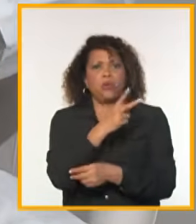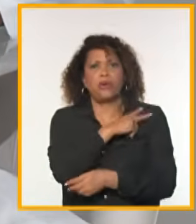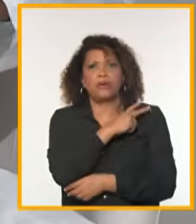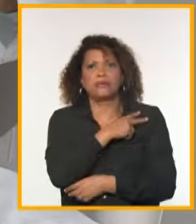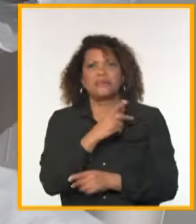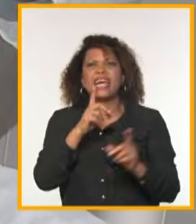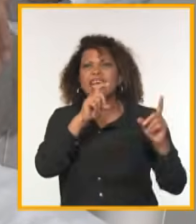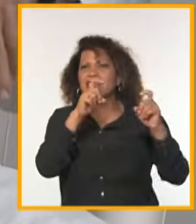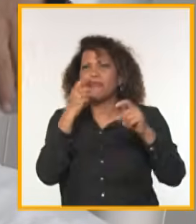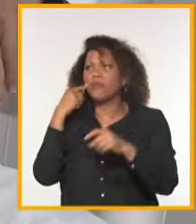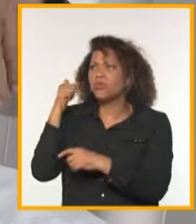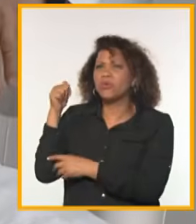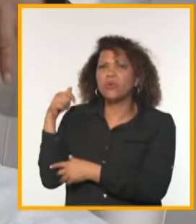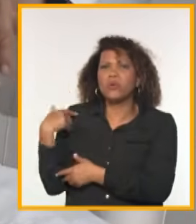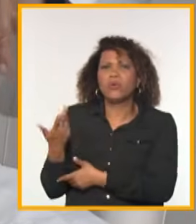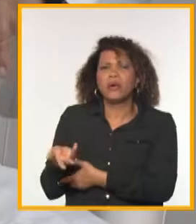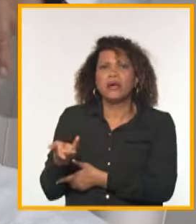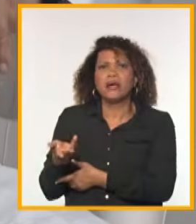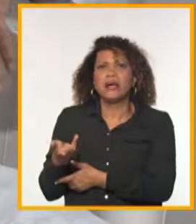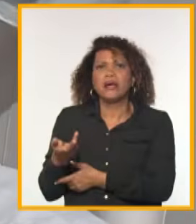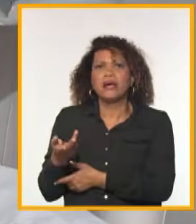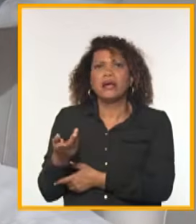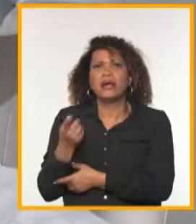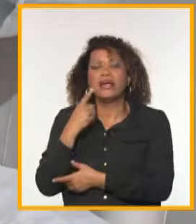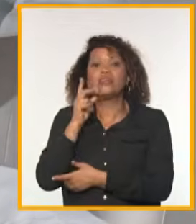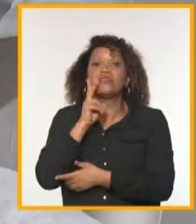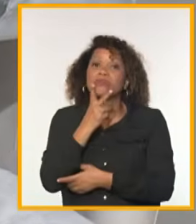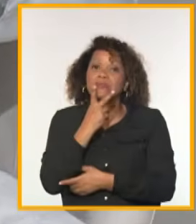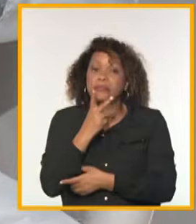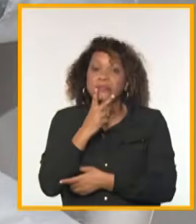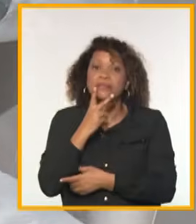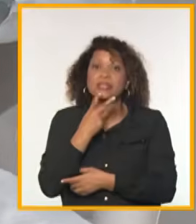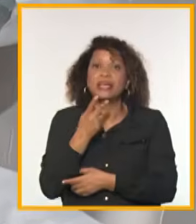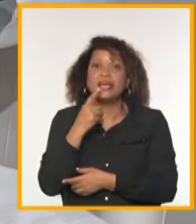momento? Eso es pasando visita en el sanatorio.